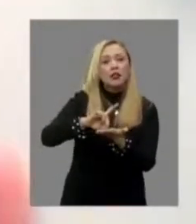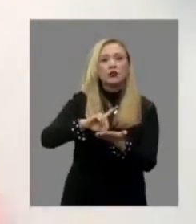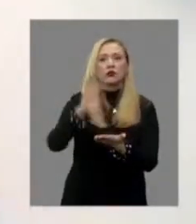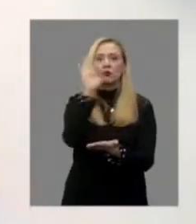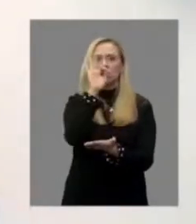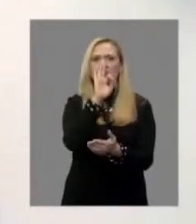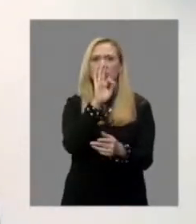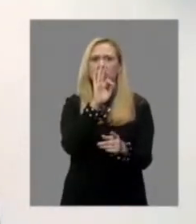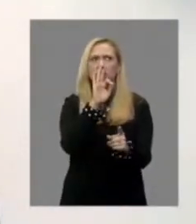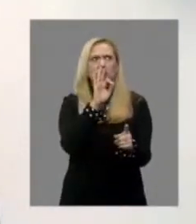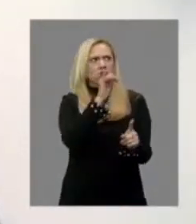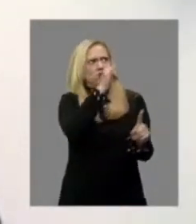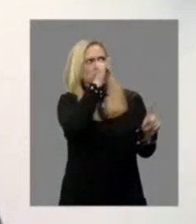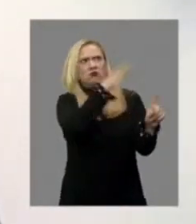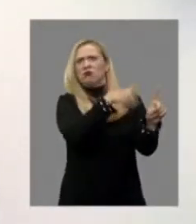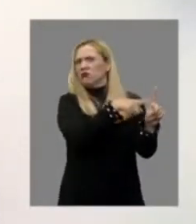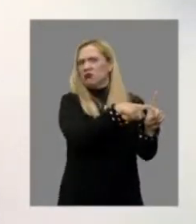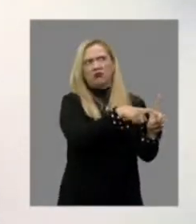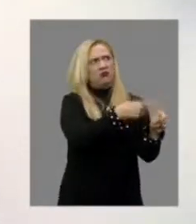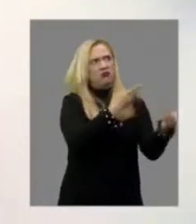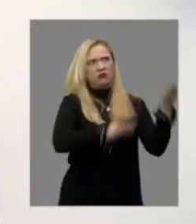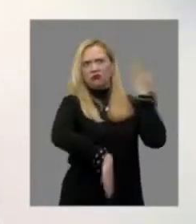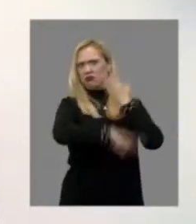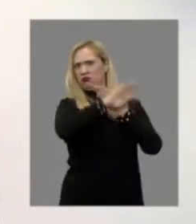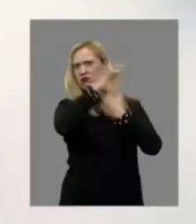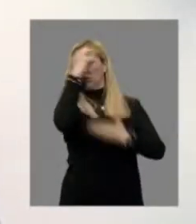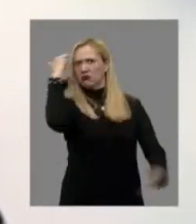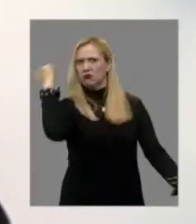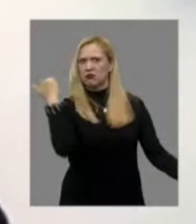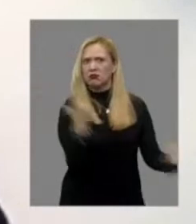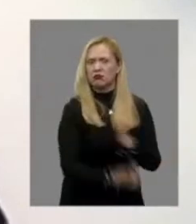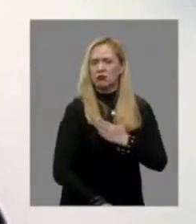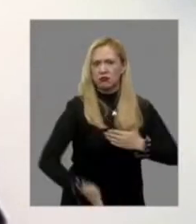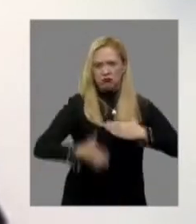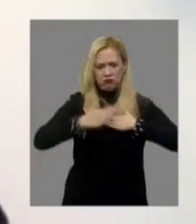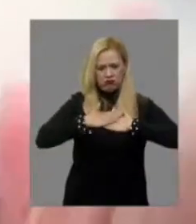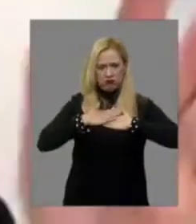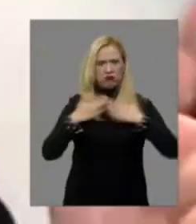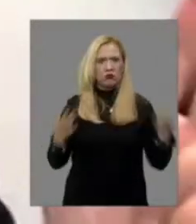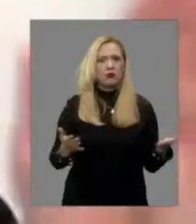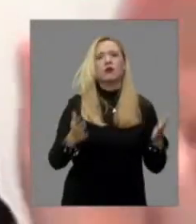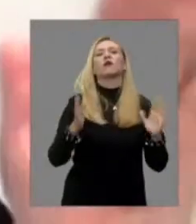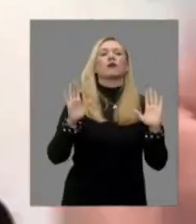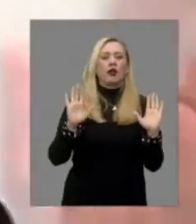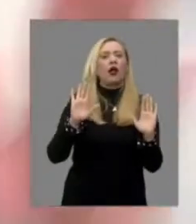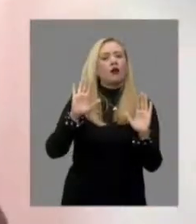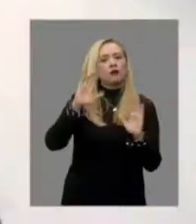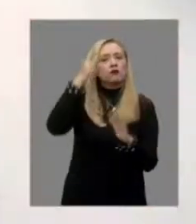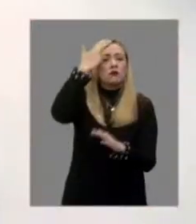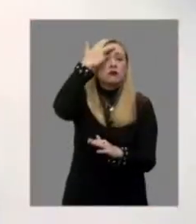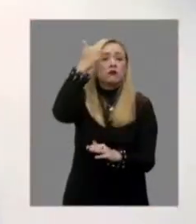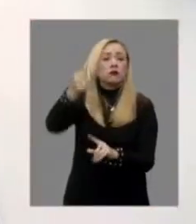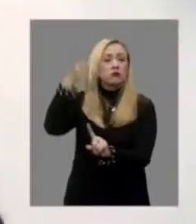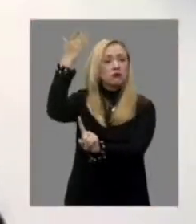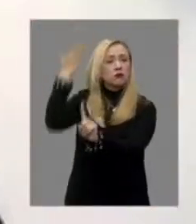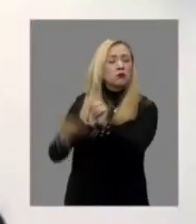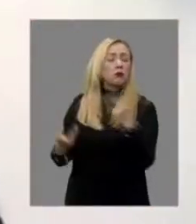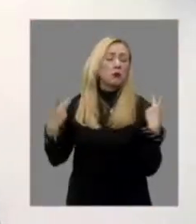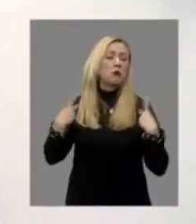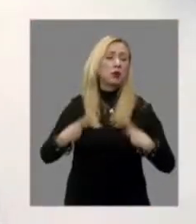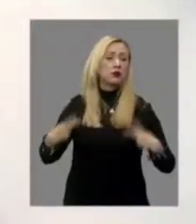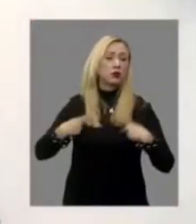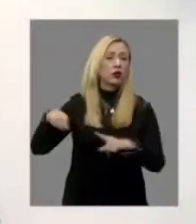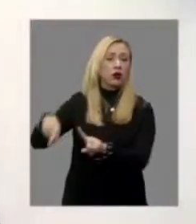impugnan como violados con el interés simple, por ejemplo, legítimo, perdón, con el interés